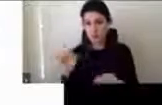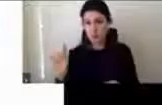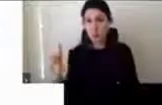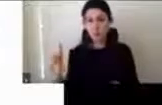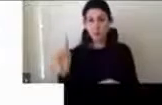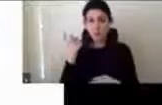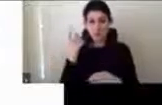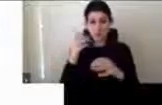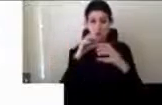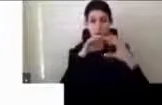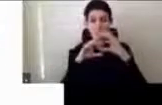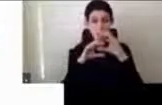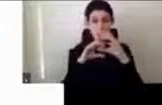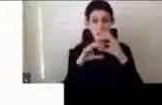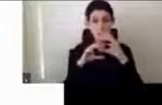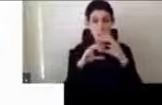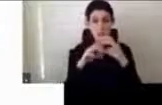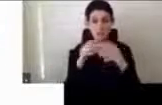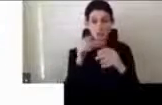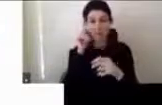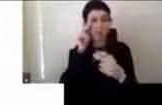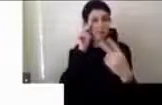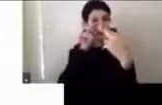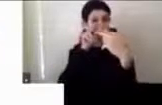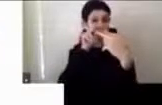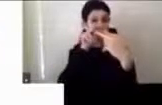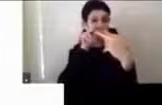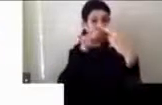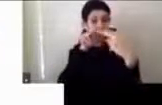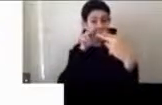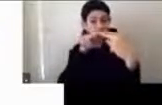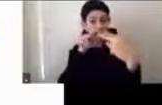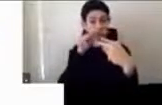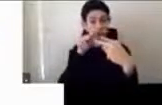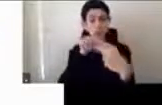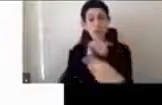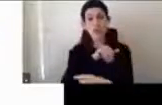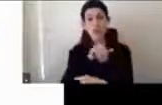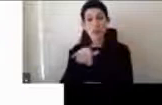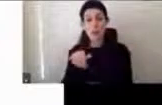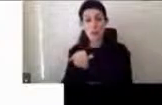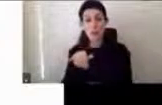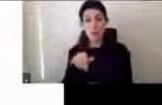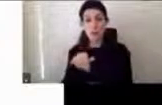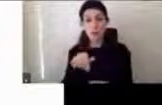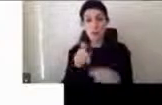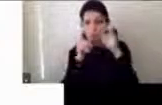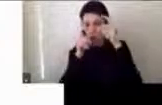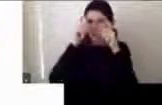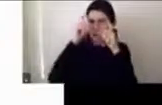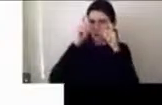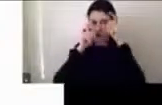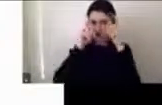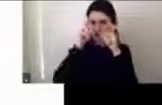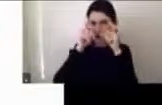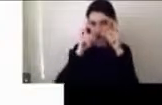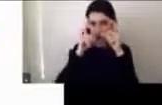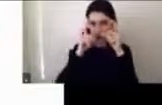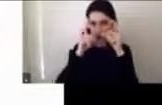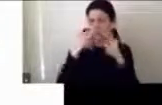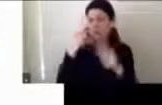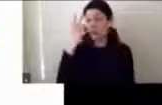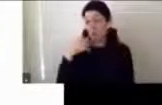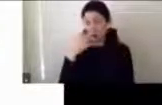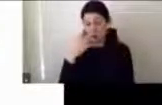comunicación exclusivamente visual, después la comunicación a través de los gestos, a través del